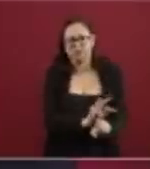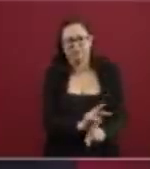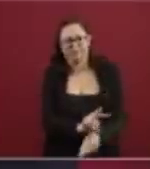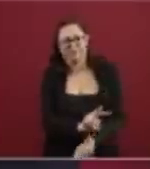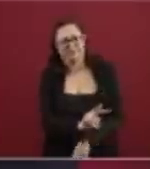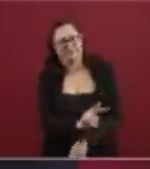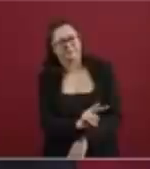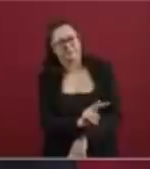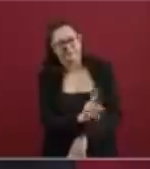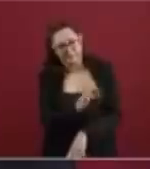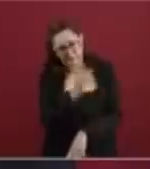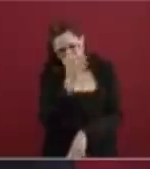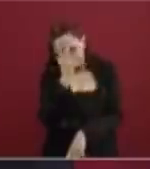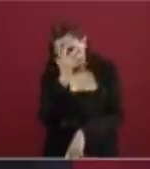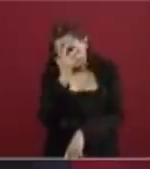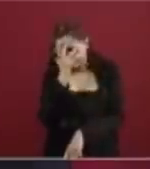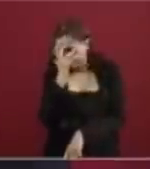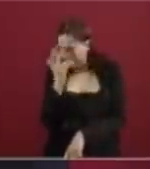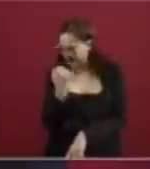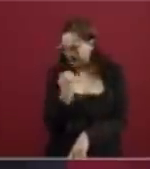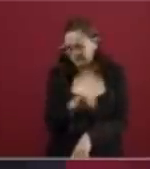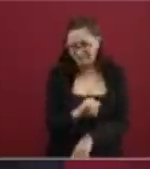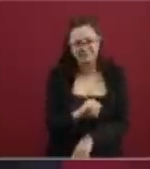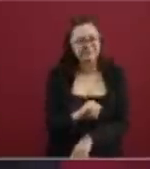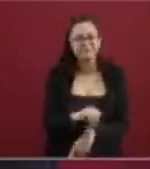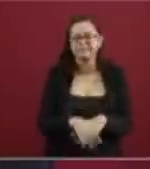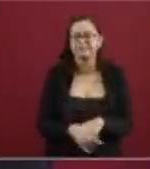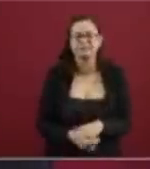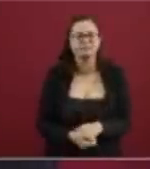vergonzoso, indigno de que